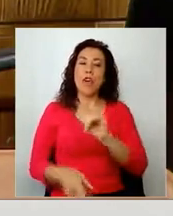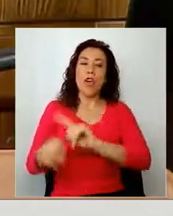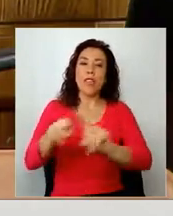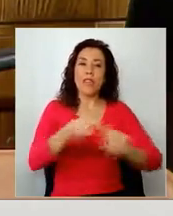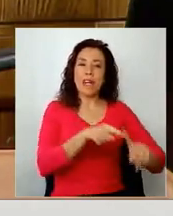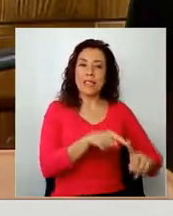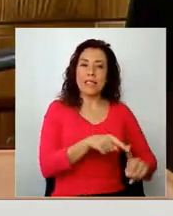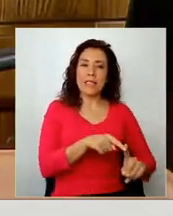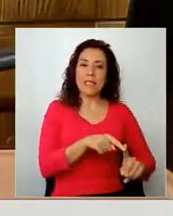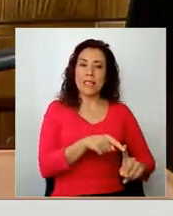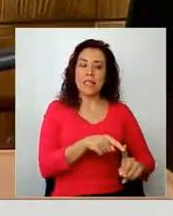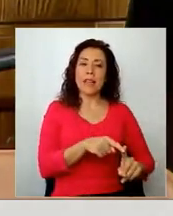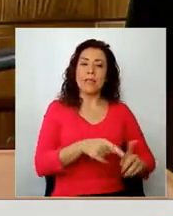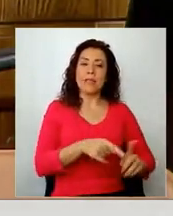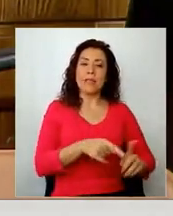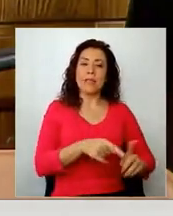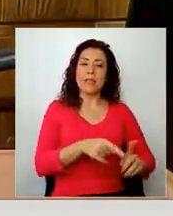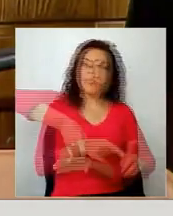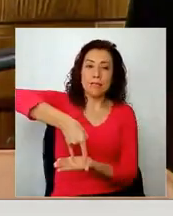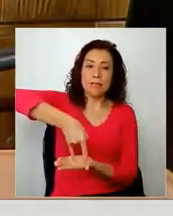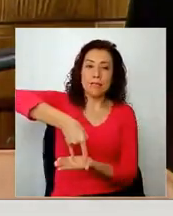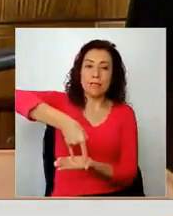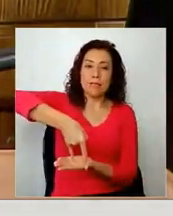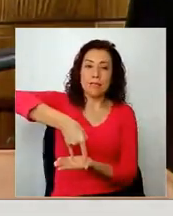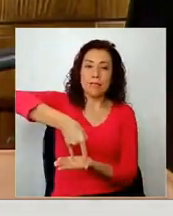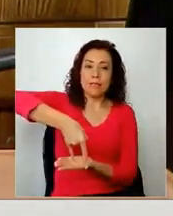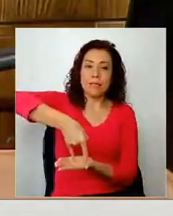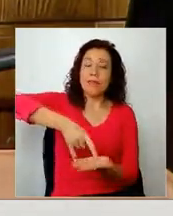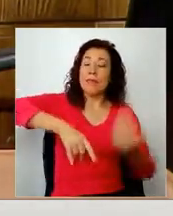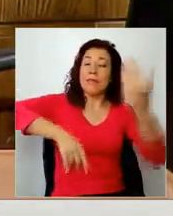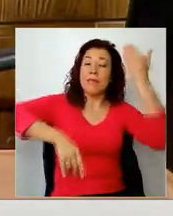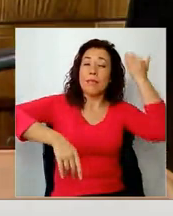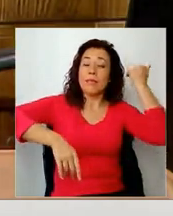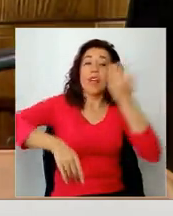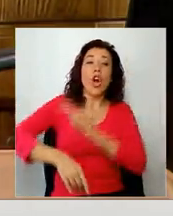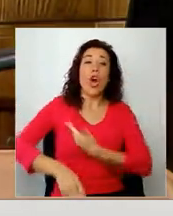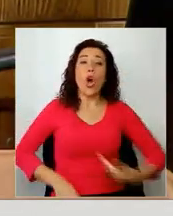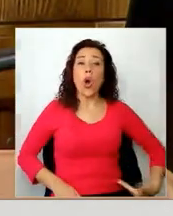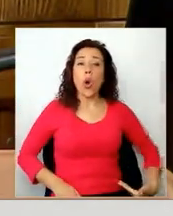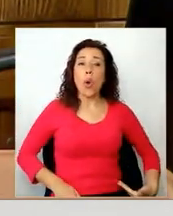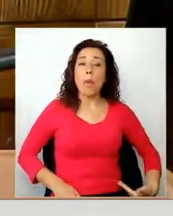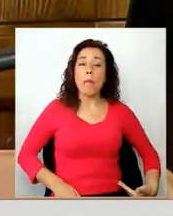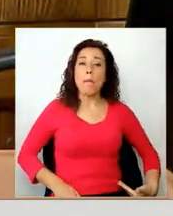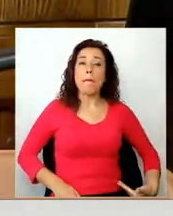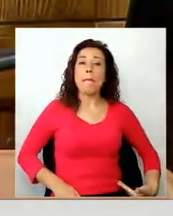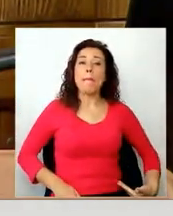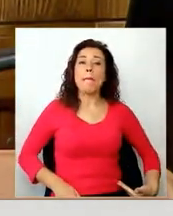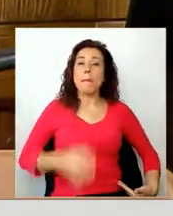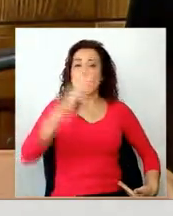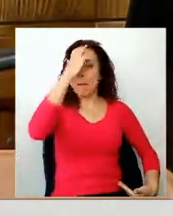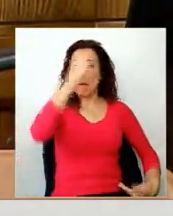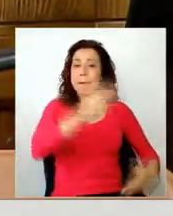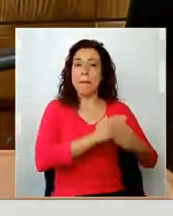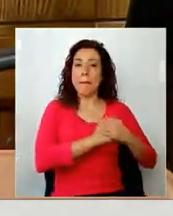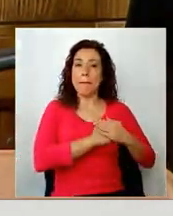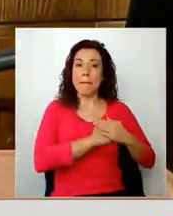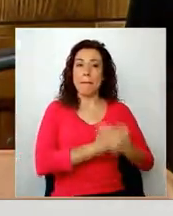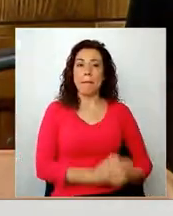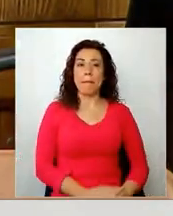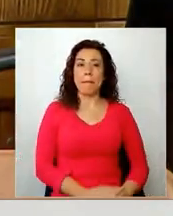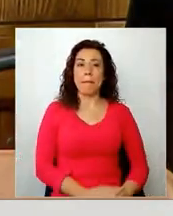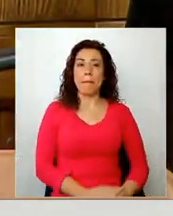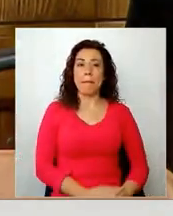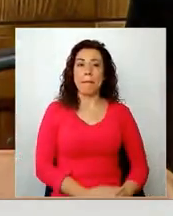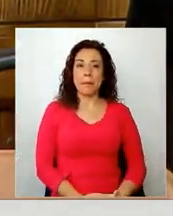cual fue ingresado visionariamente por el gobierno de la expresidenta Michelle bachelet y